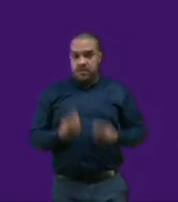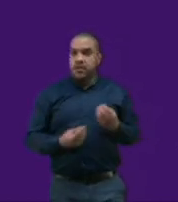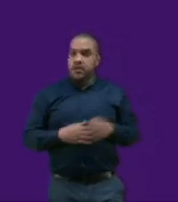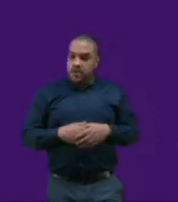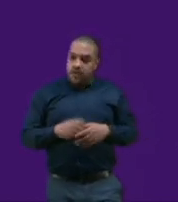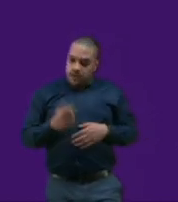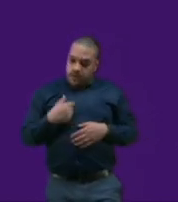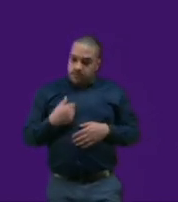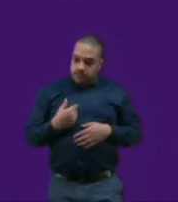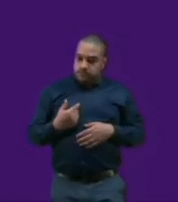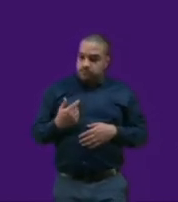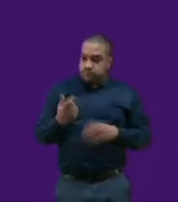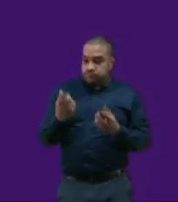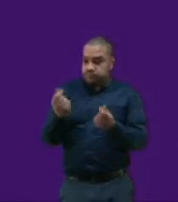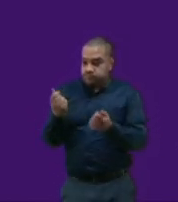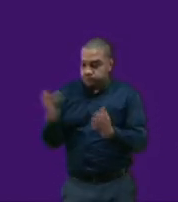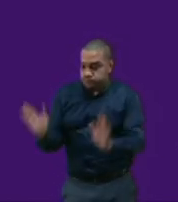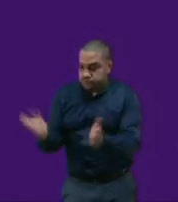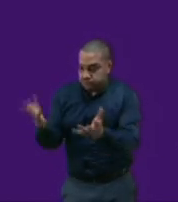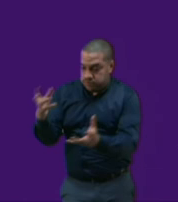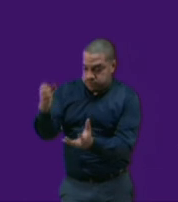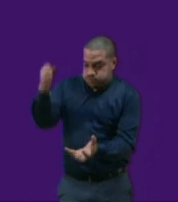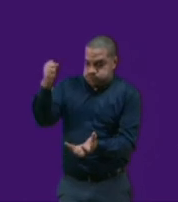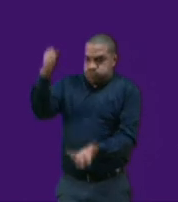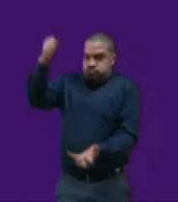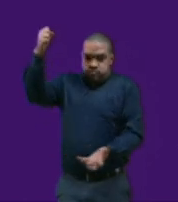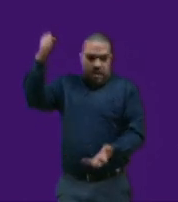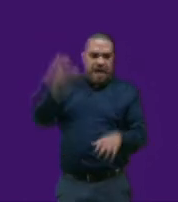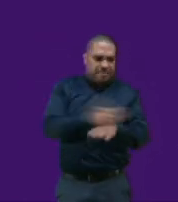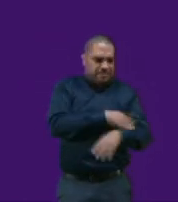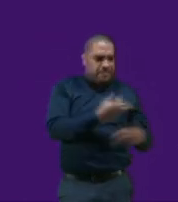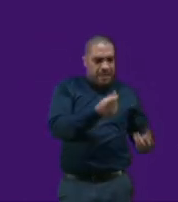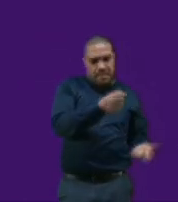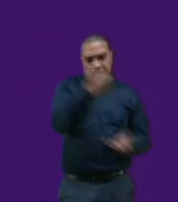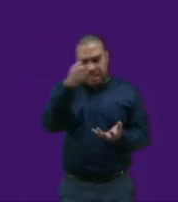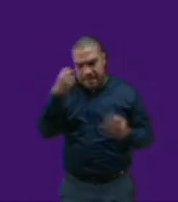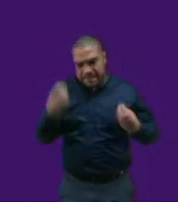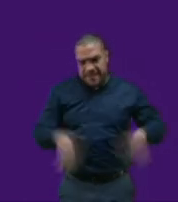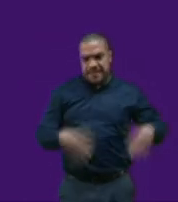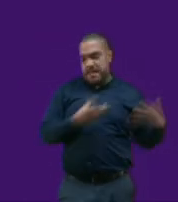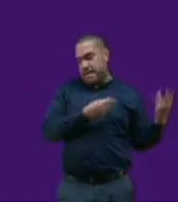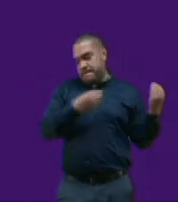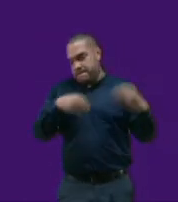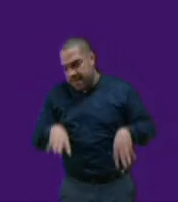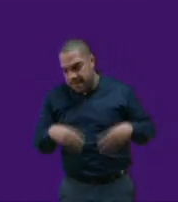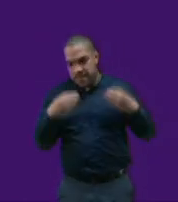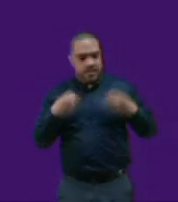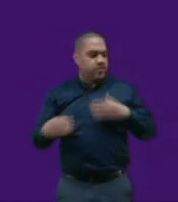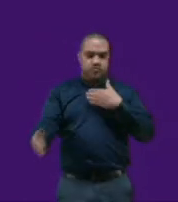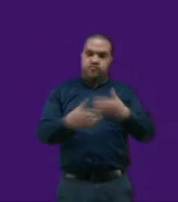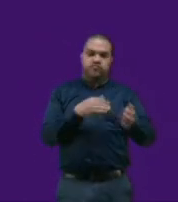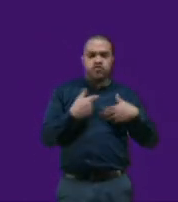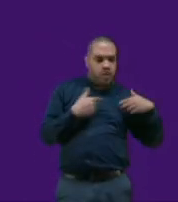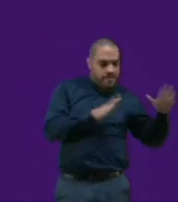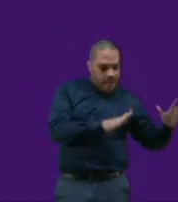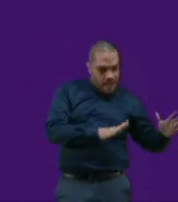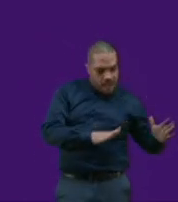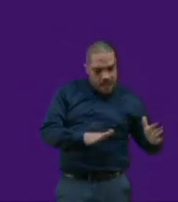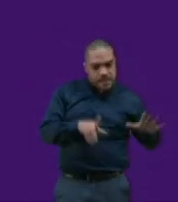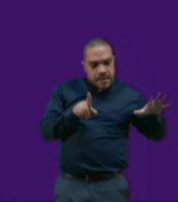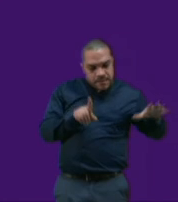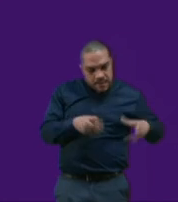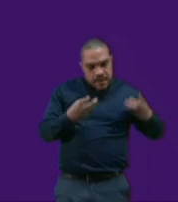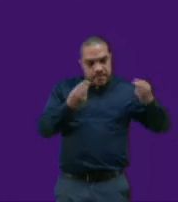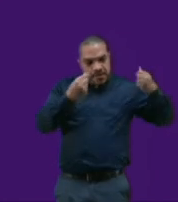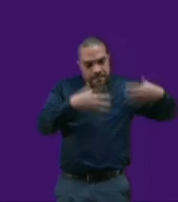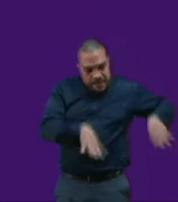capital perdiendo dinero. Uno puede levantar capital con un plan de perder dinero por seis meses, por